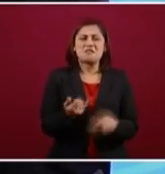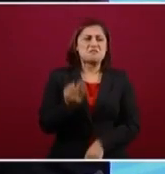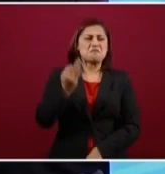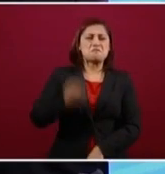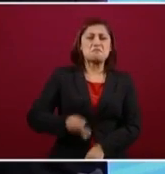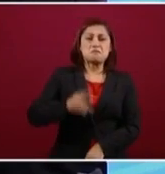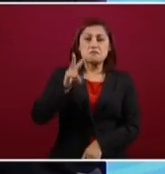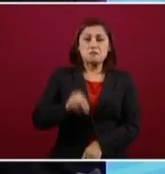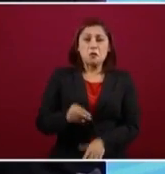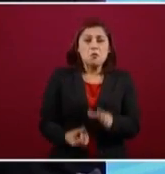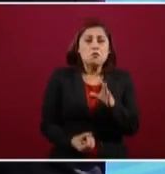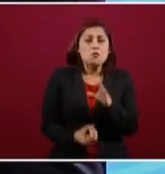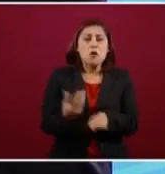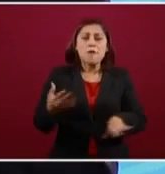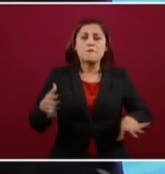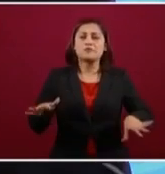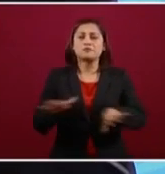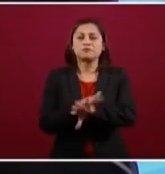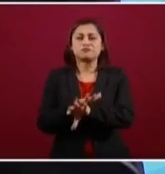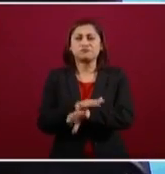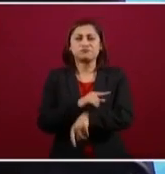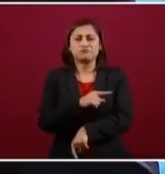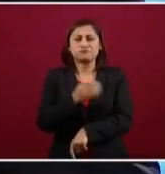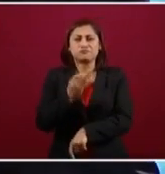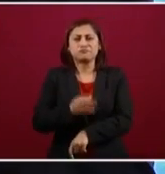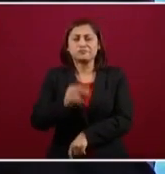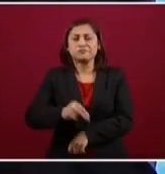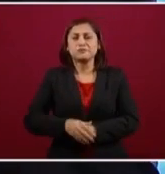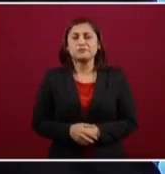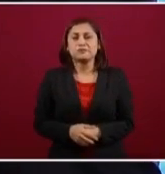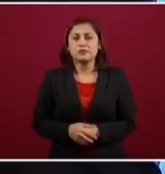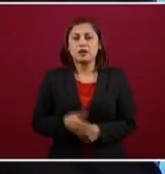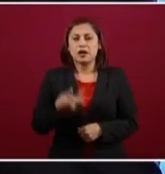realidad. Y no es un asunto de gobierno,